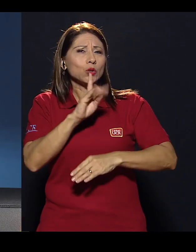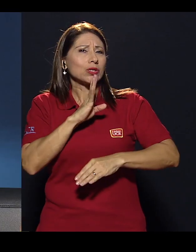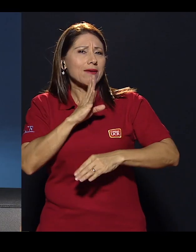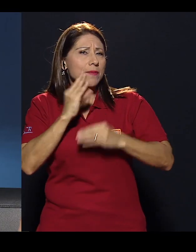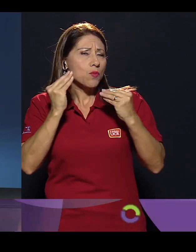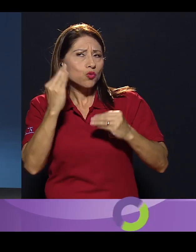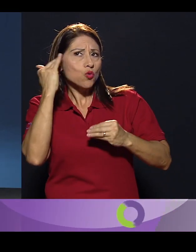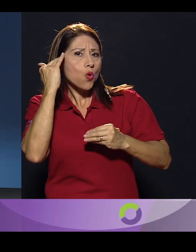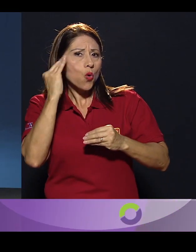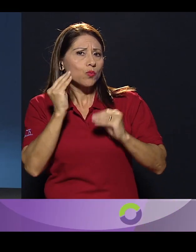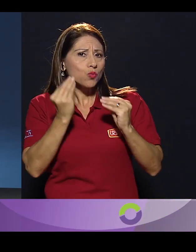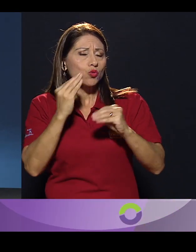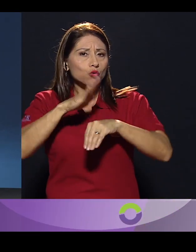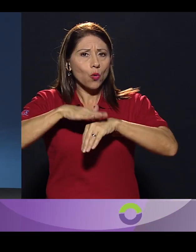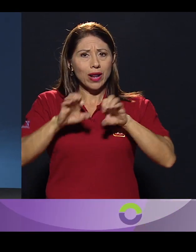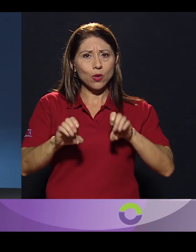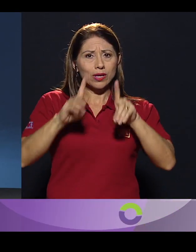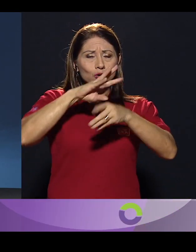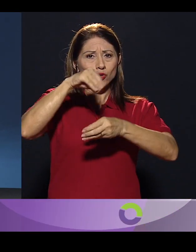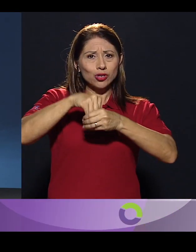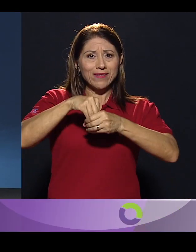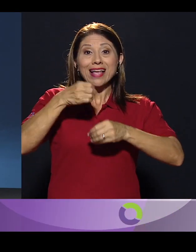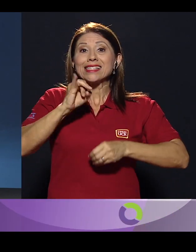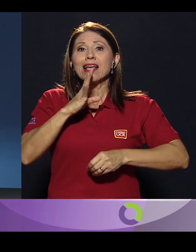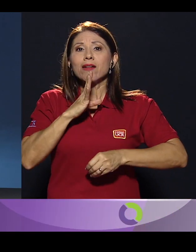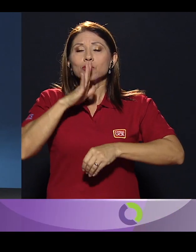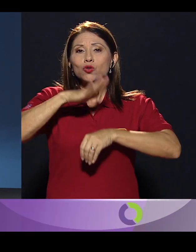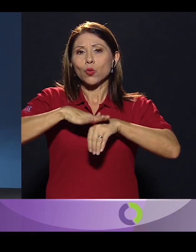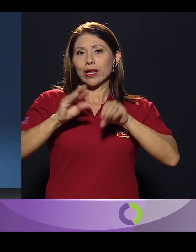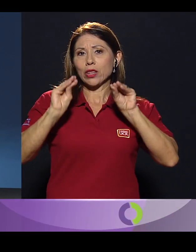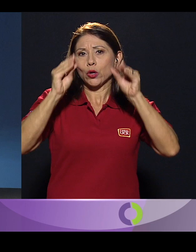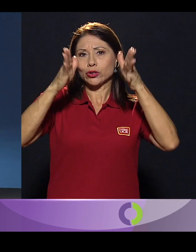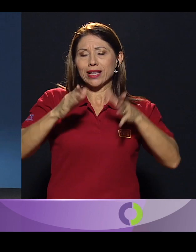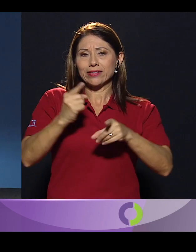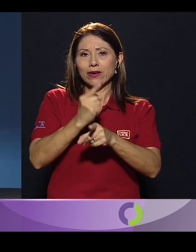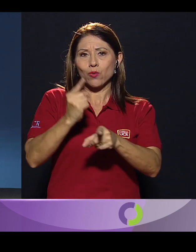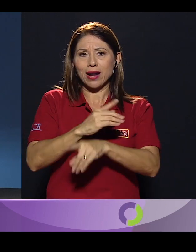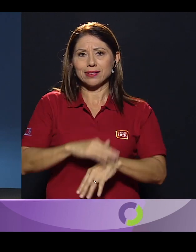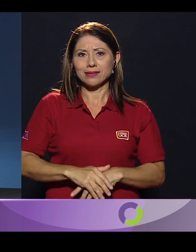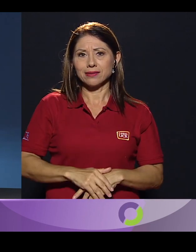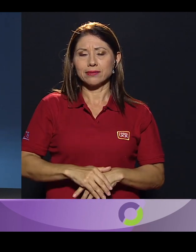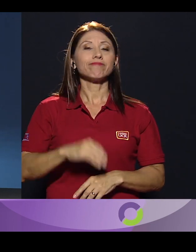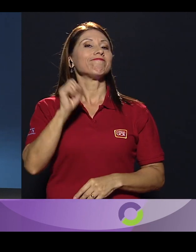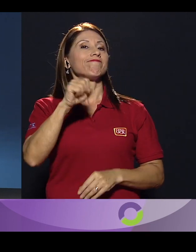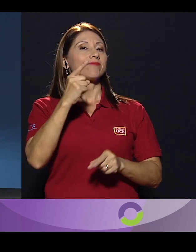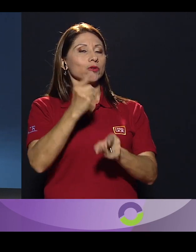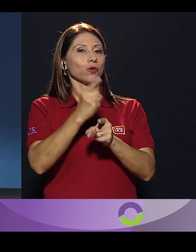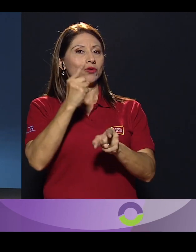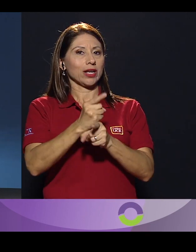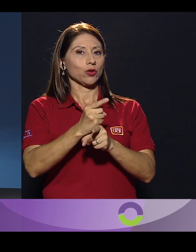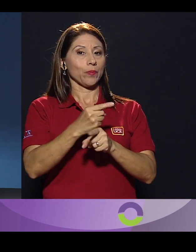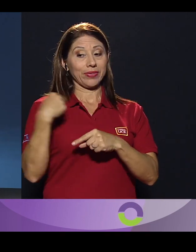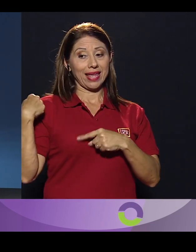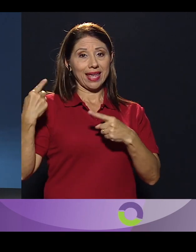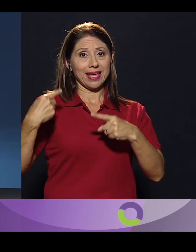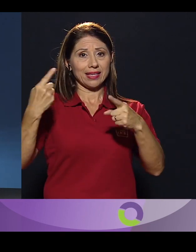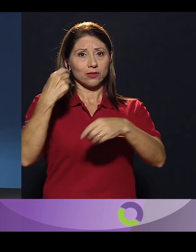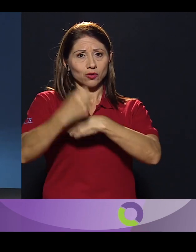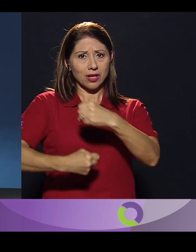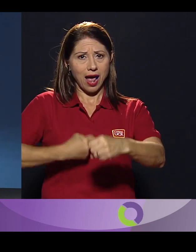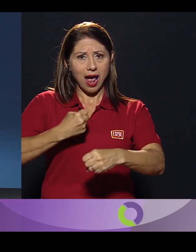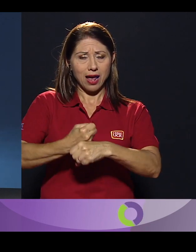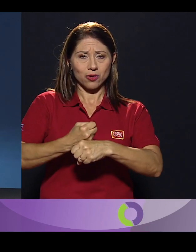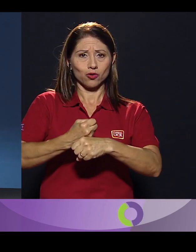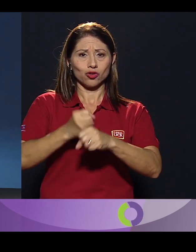regulares. Sí, es correcto. Creo que en estos años no solamente variamos el enfoque de la forma